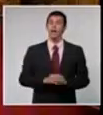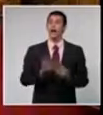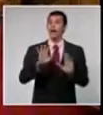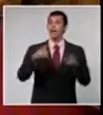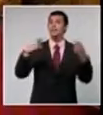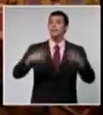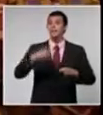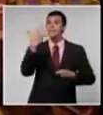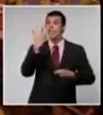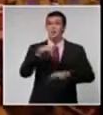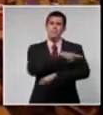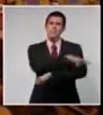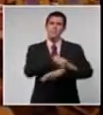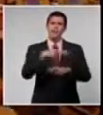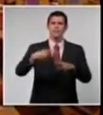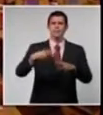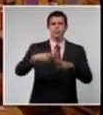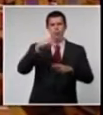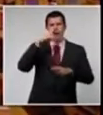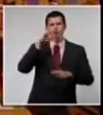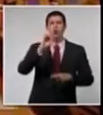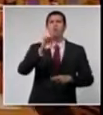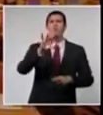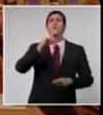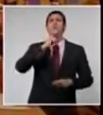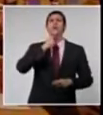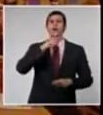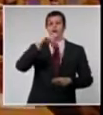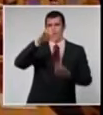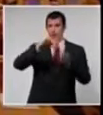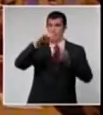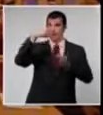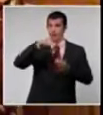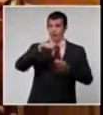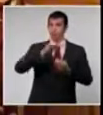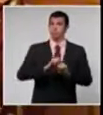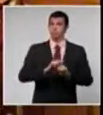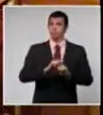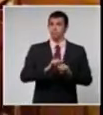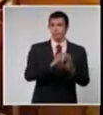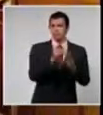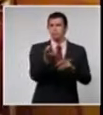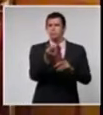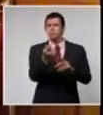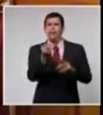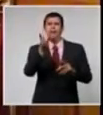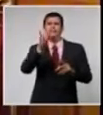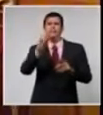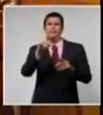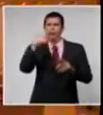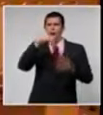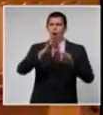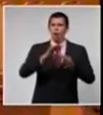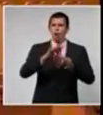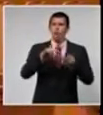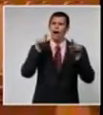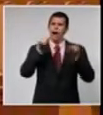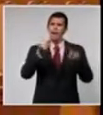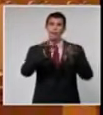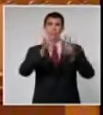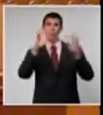el 30 de agosto del próximo año quién recibirá el galardón en cada una de las categorías. Marisol